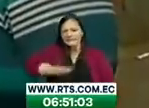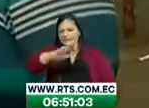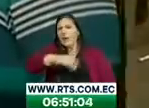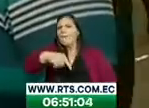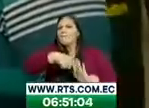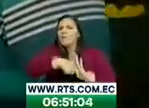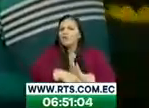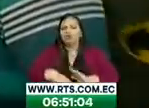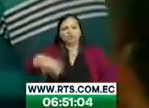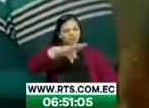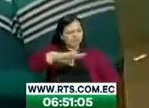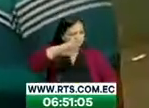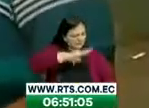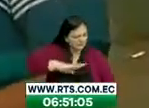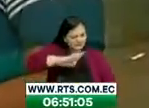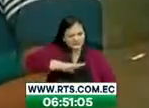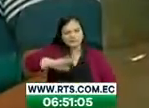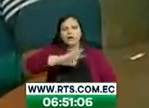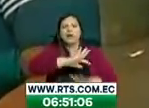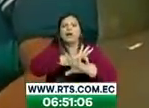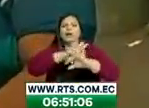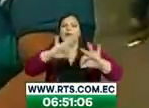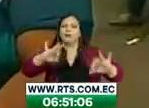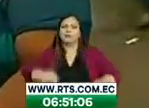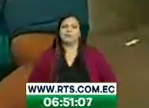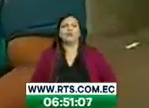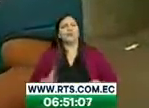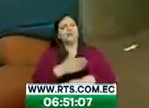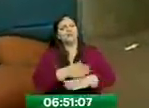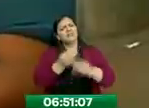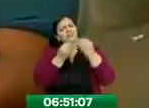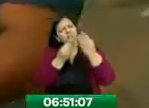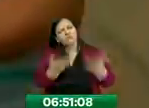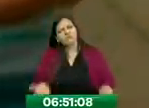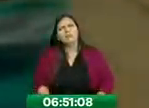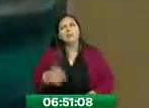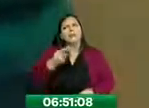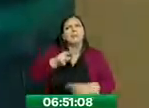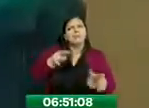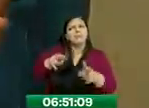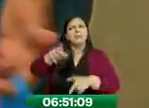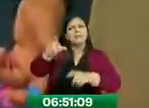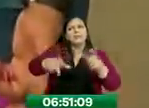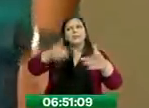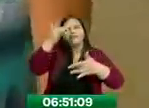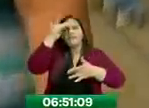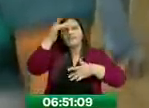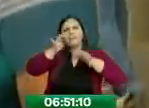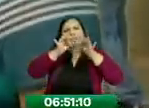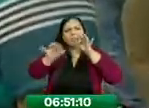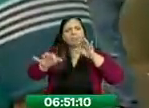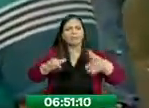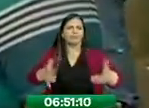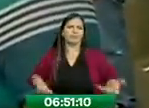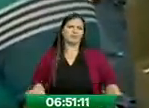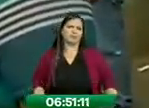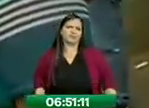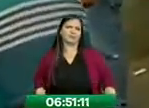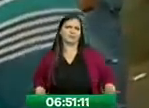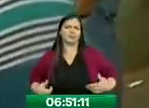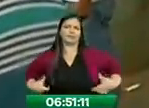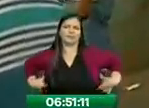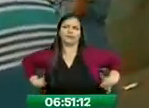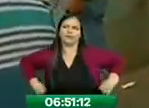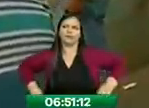han dicho que debe detener. Por ejemplo, no es mucho lo que cargo, pero sin embargo cargo para poder limpiarme las manos. Porque por estos